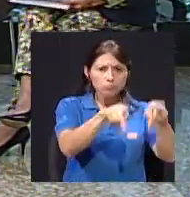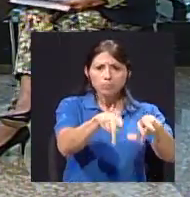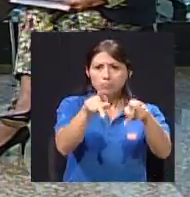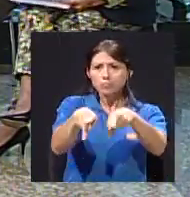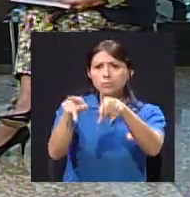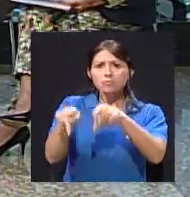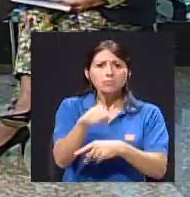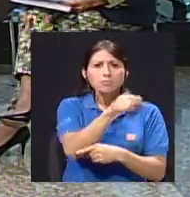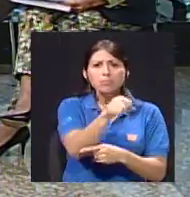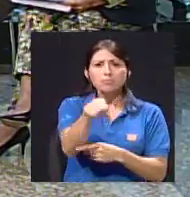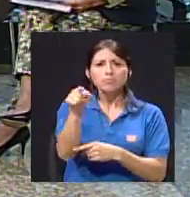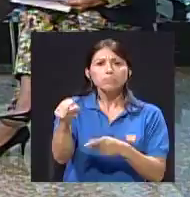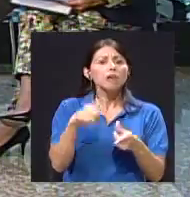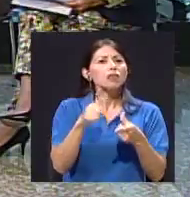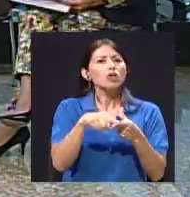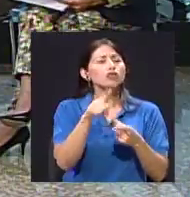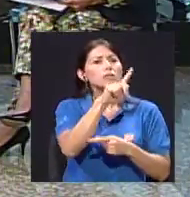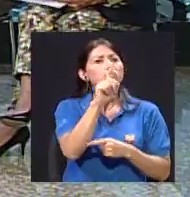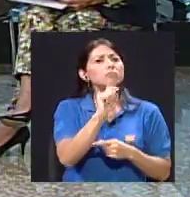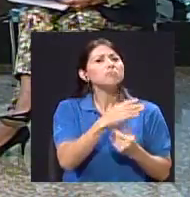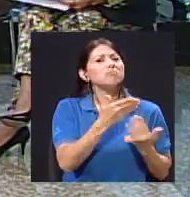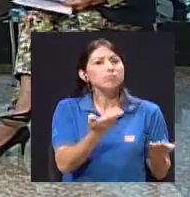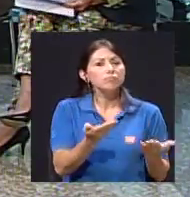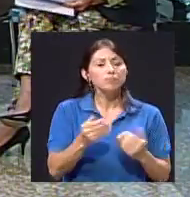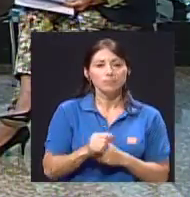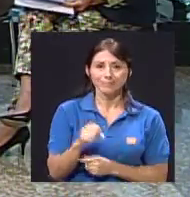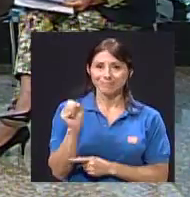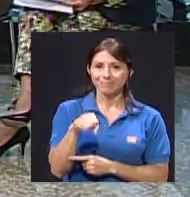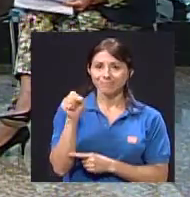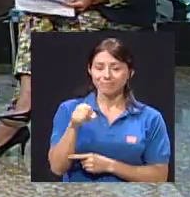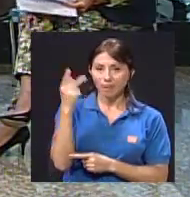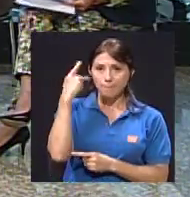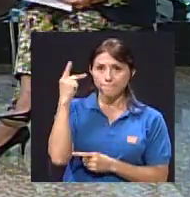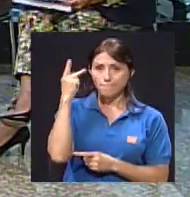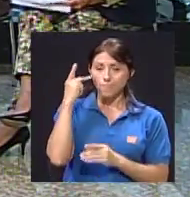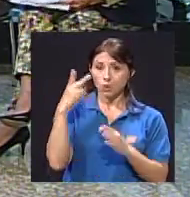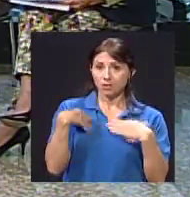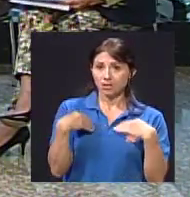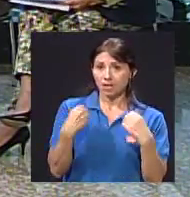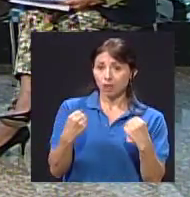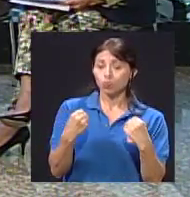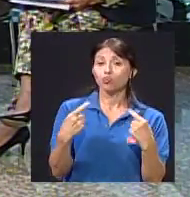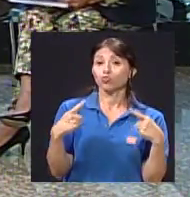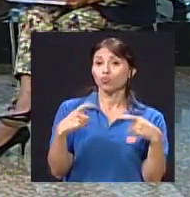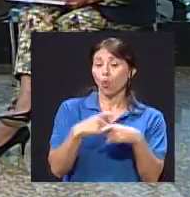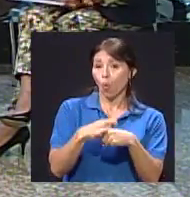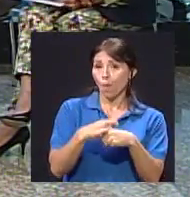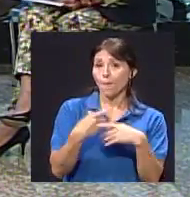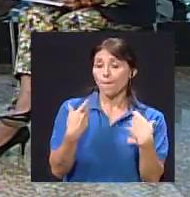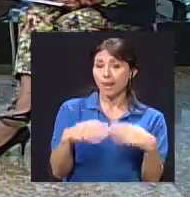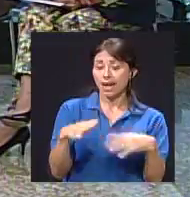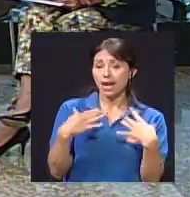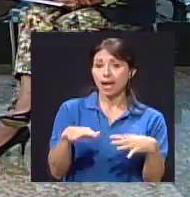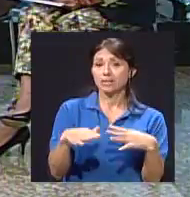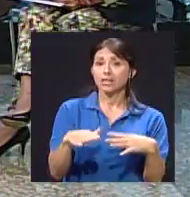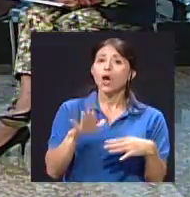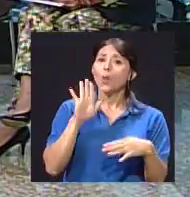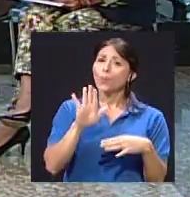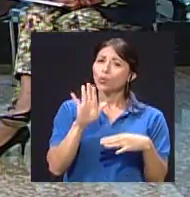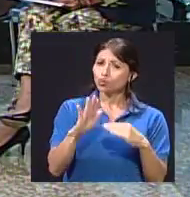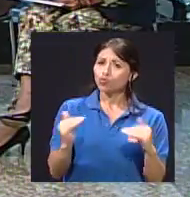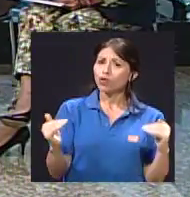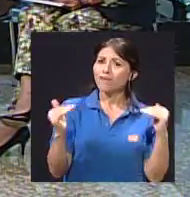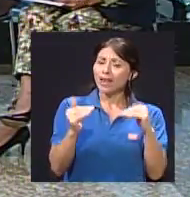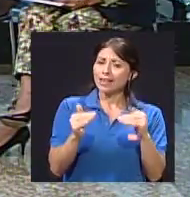bueno, son las políticas de salud, son políticas complejas porque son por su nivel de amplitud, debido a